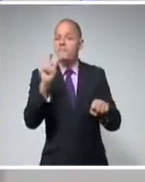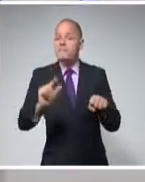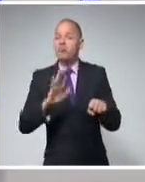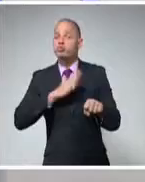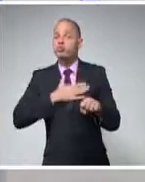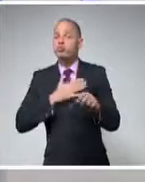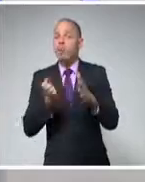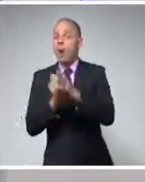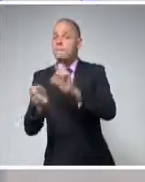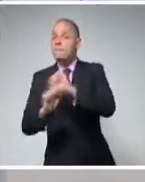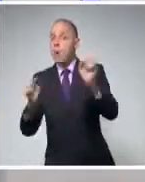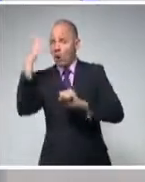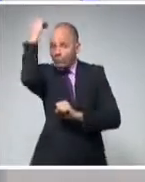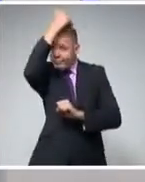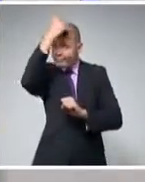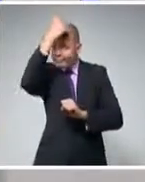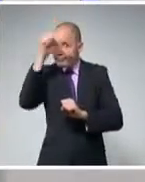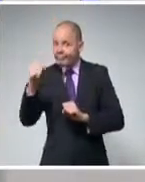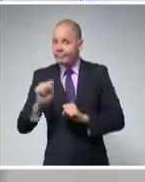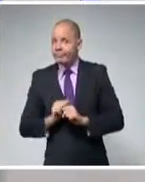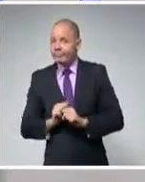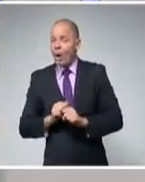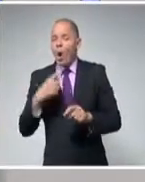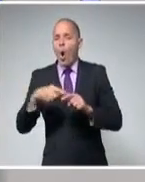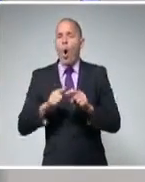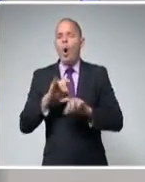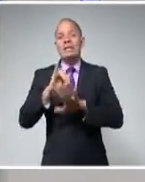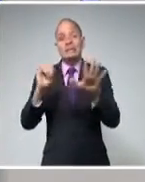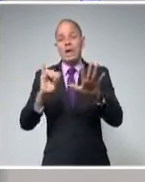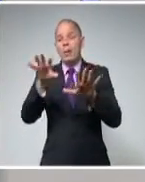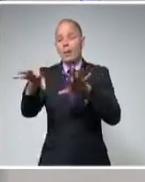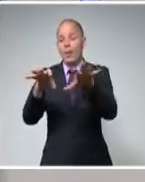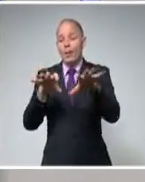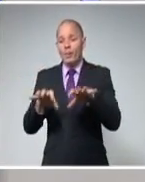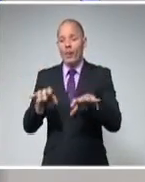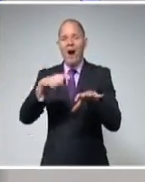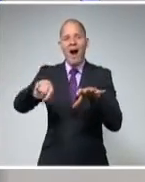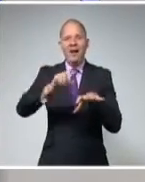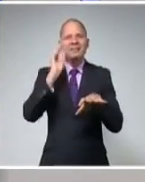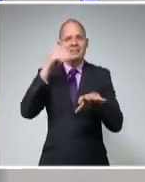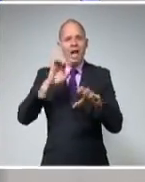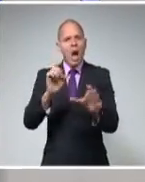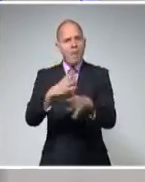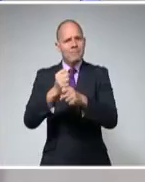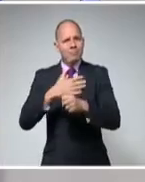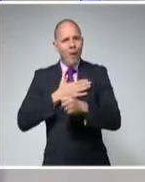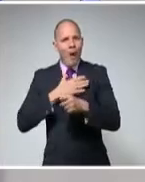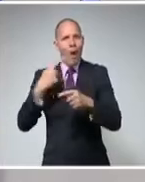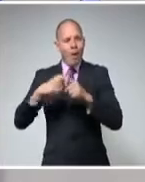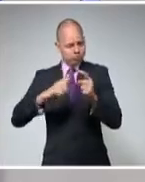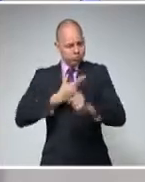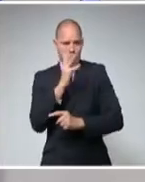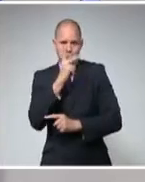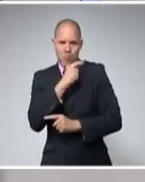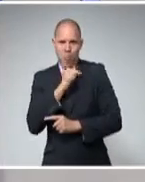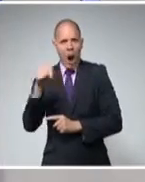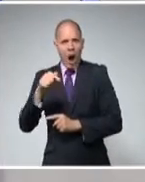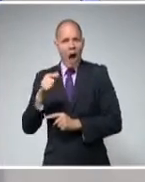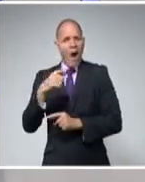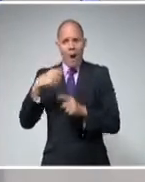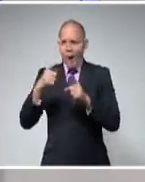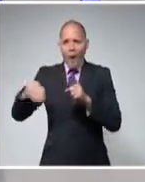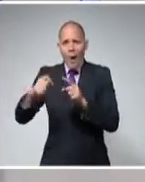Islámico, y los 6 enclaves pertenecientes al Patrimonio Mundial de la UNESCO en el país fueron saqueados para el contrabando de arte